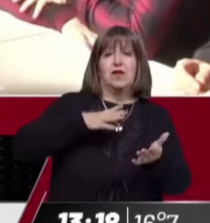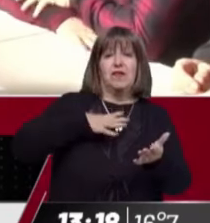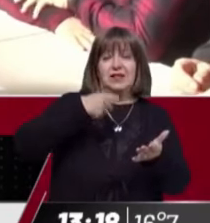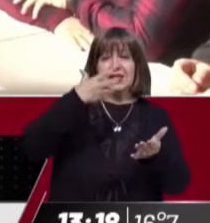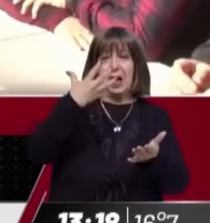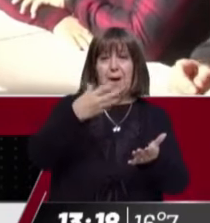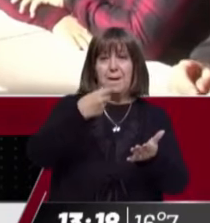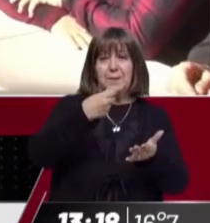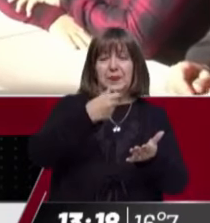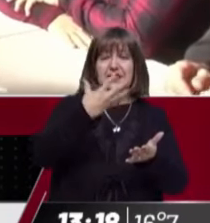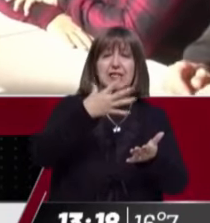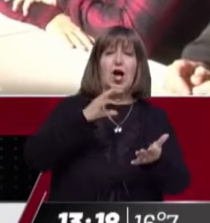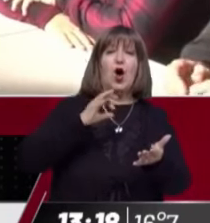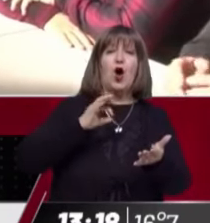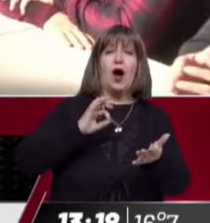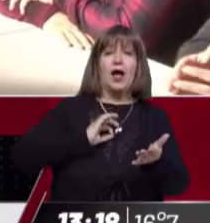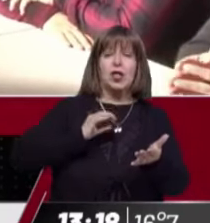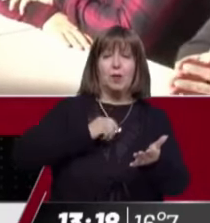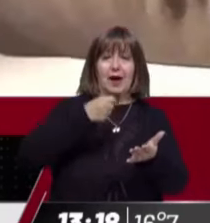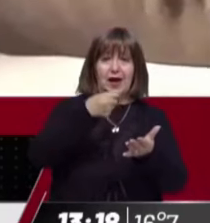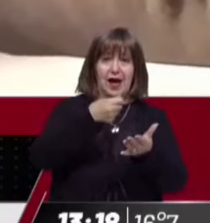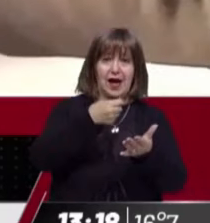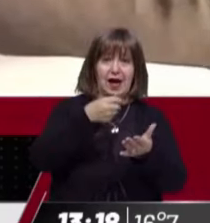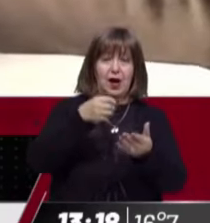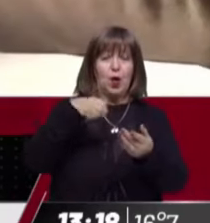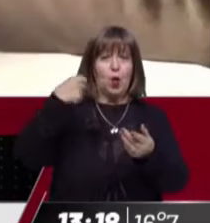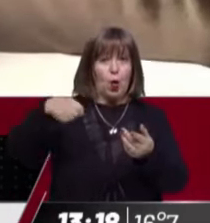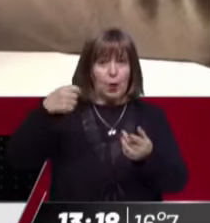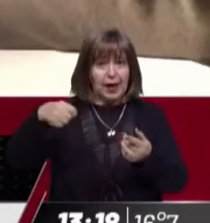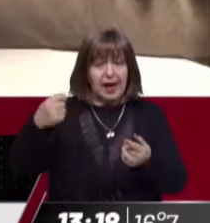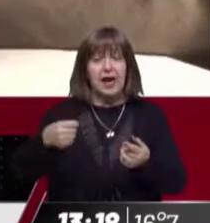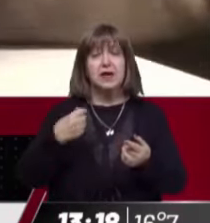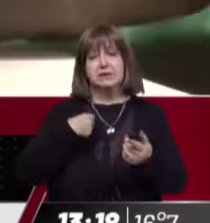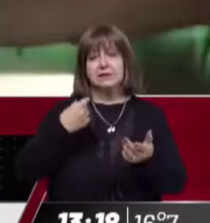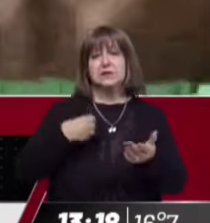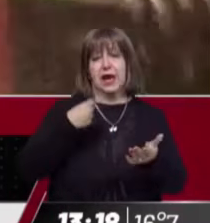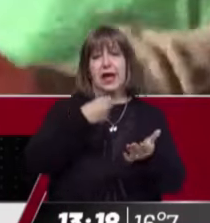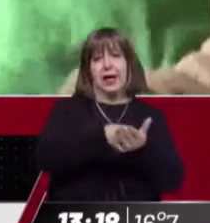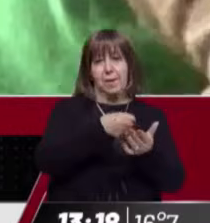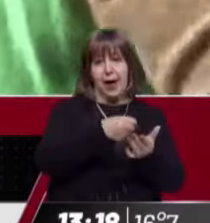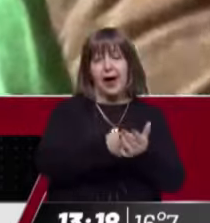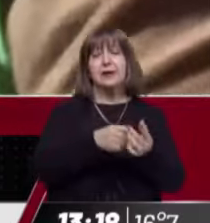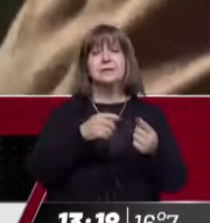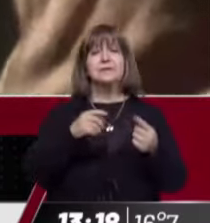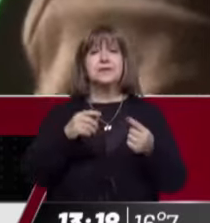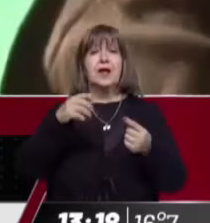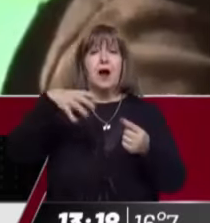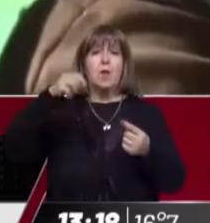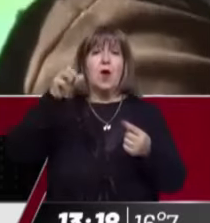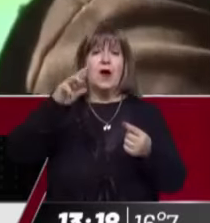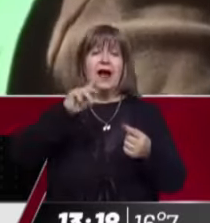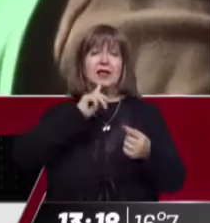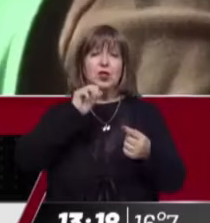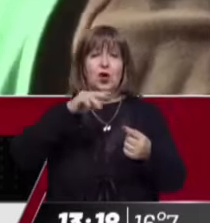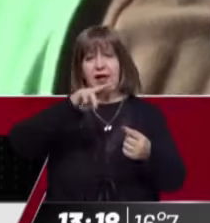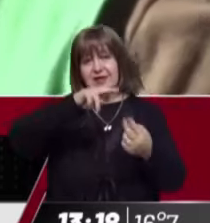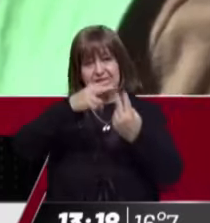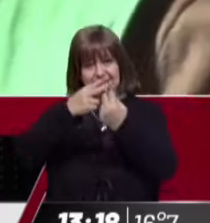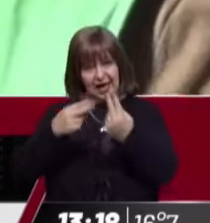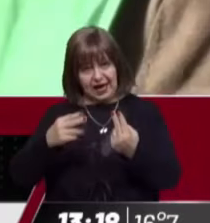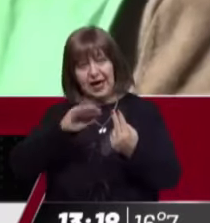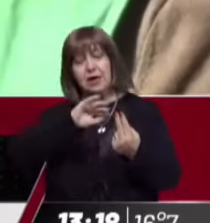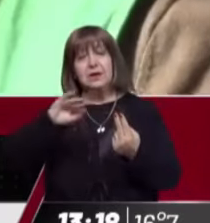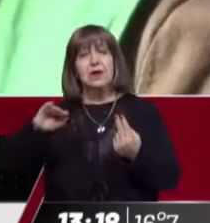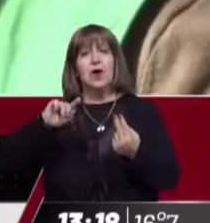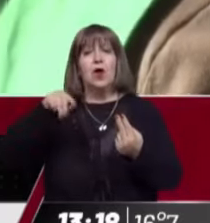sacan. Y uno de los capítulos más graves es el tema del RIGI, que es el régimen de grandes inversiones, donde prácticamente ahí hay